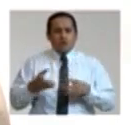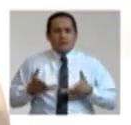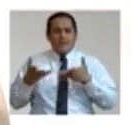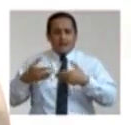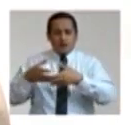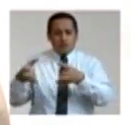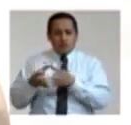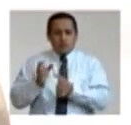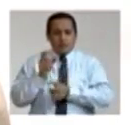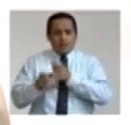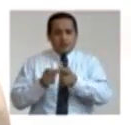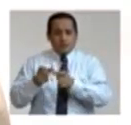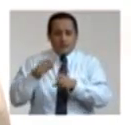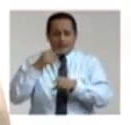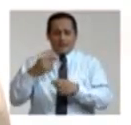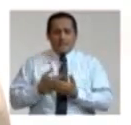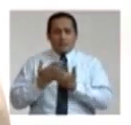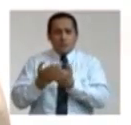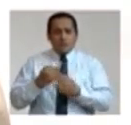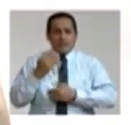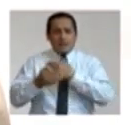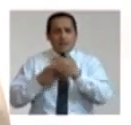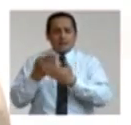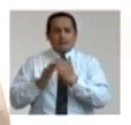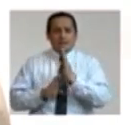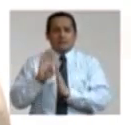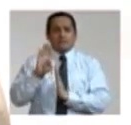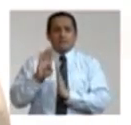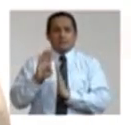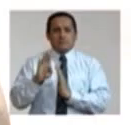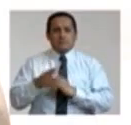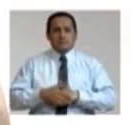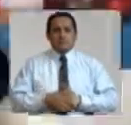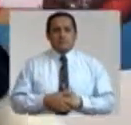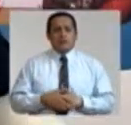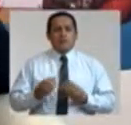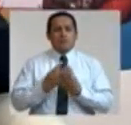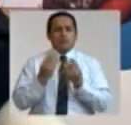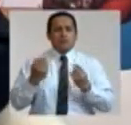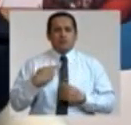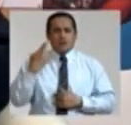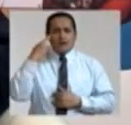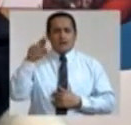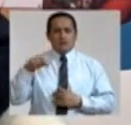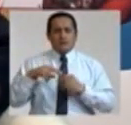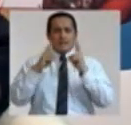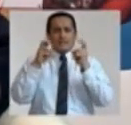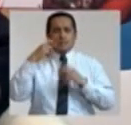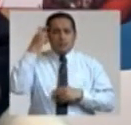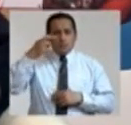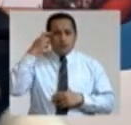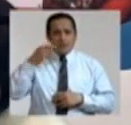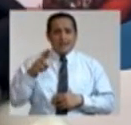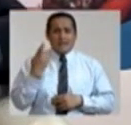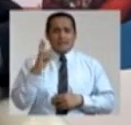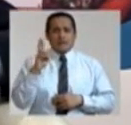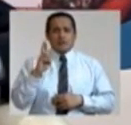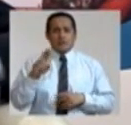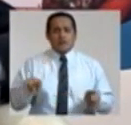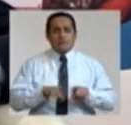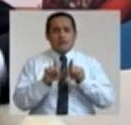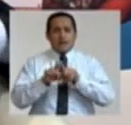no darles a este tipo de internos esta denominada progresividad? Por razones de política criminal,